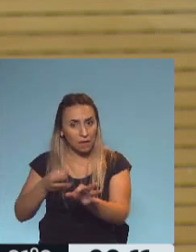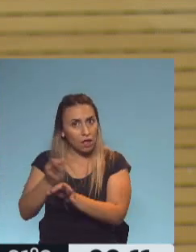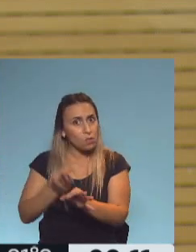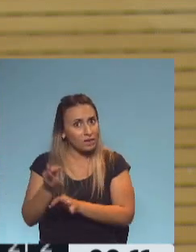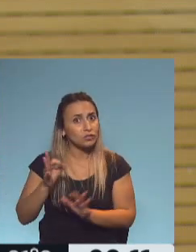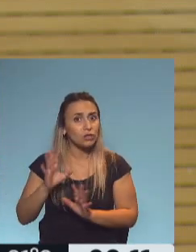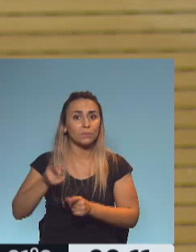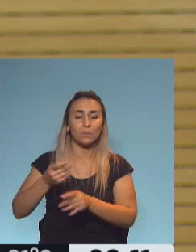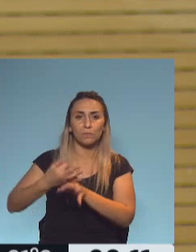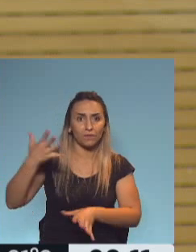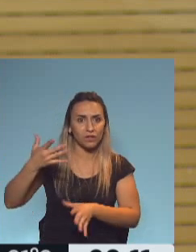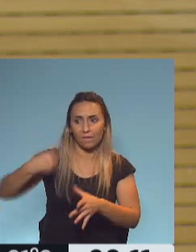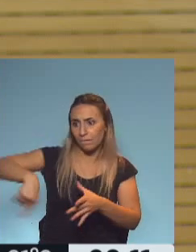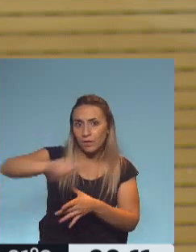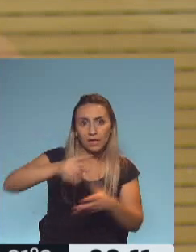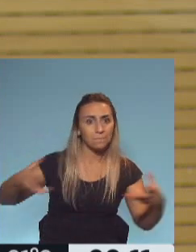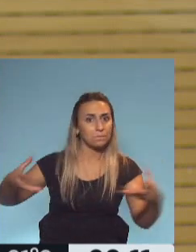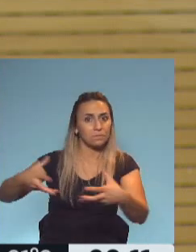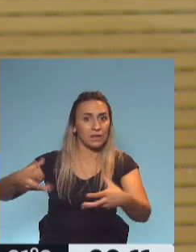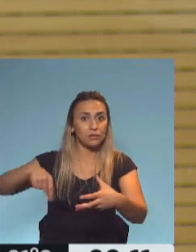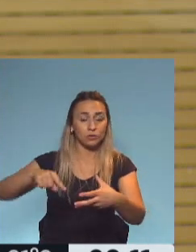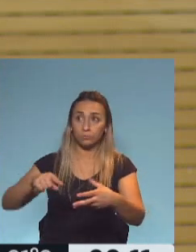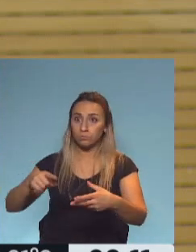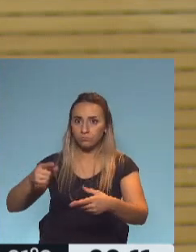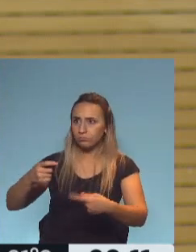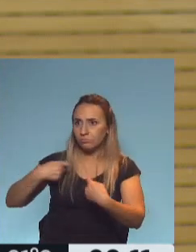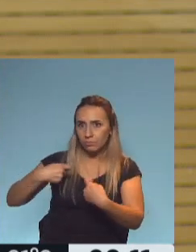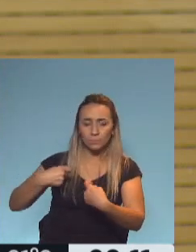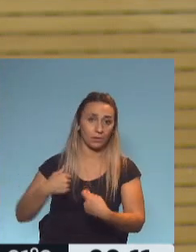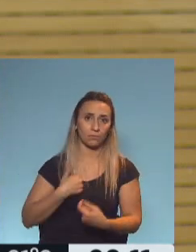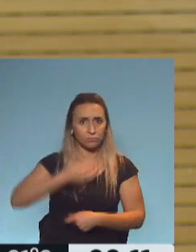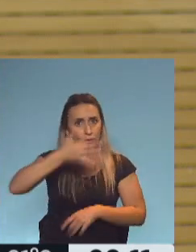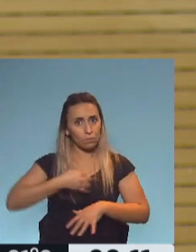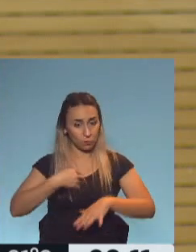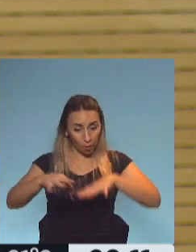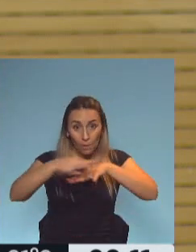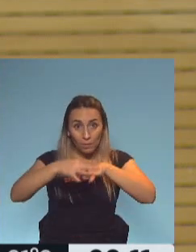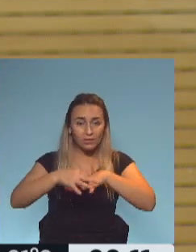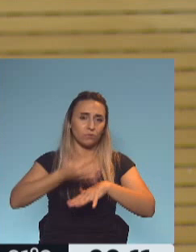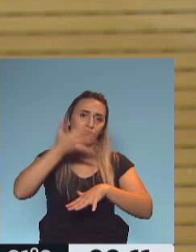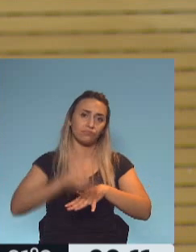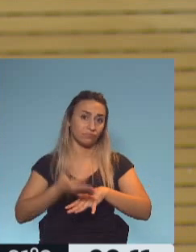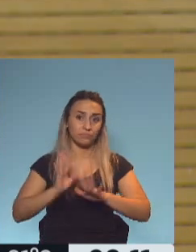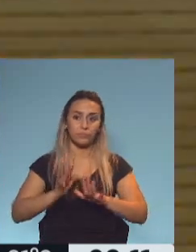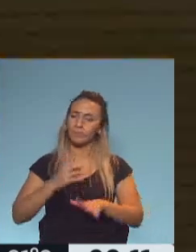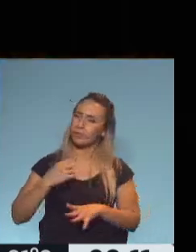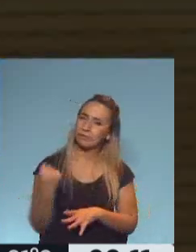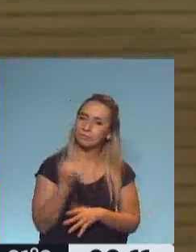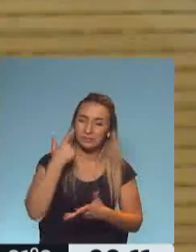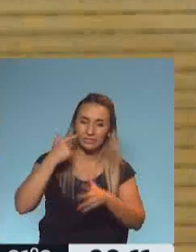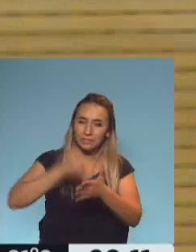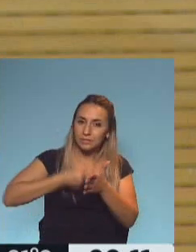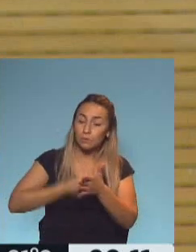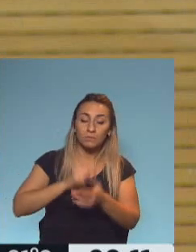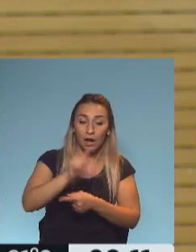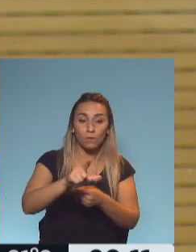expertos, con lo cual cumplimos nuestro compromiso de hacer todo lo posible para que el lunes tengamos clase.